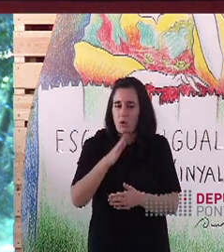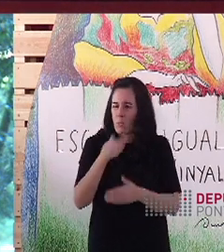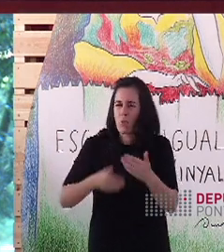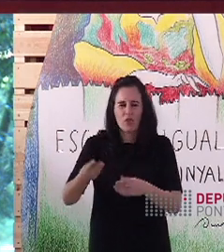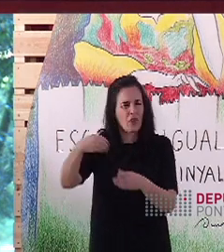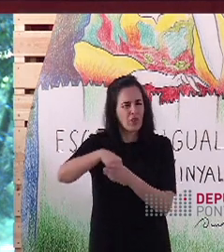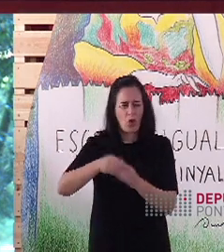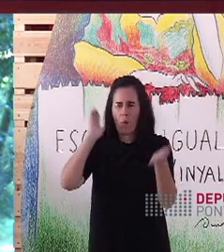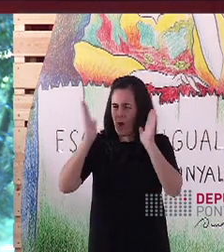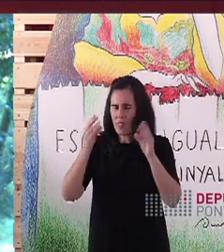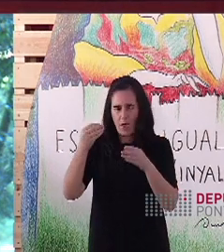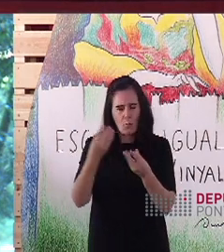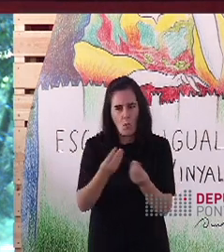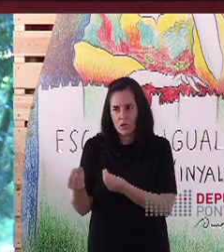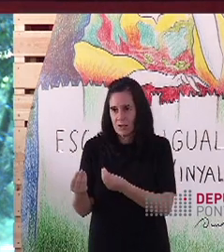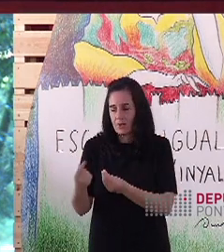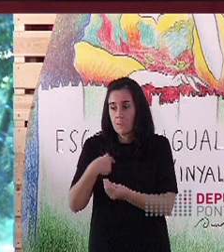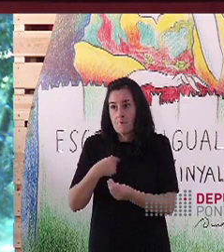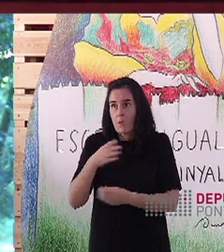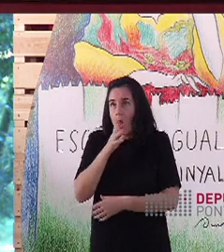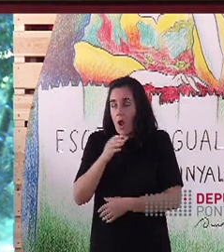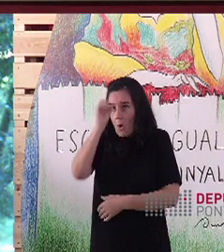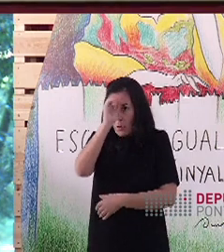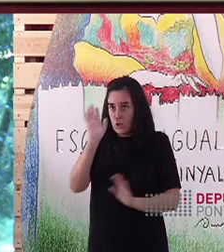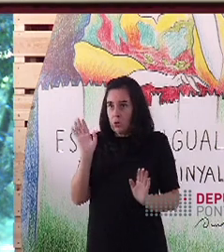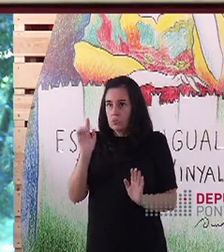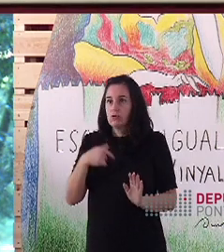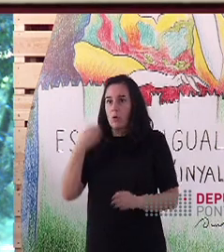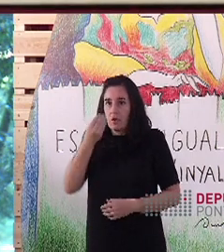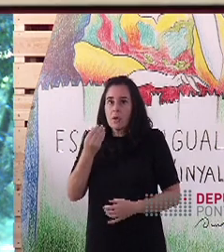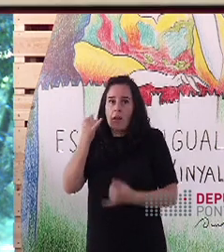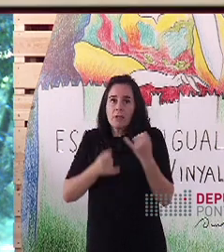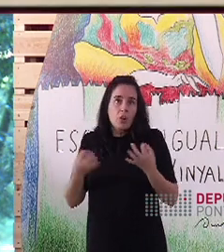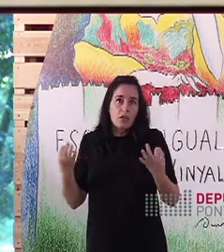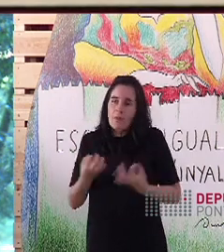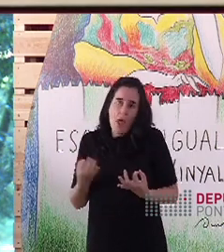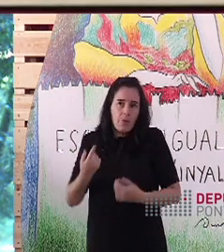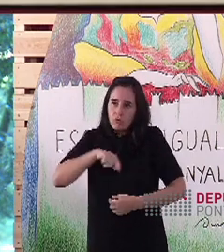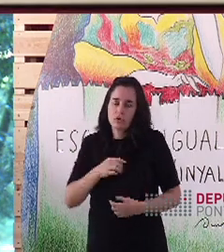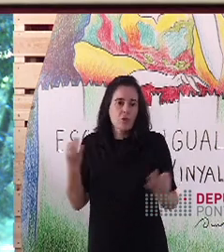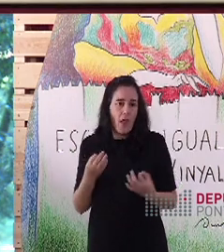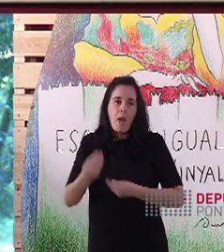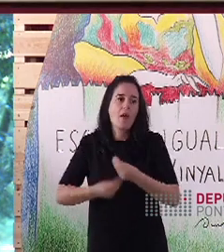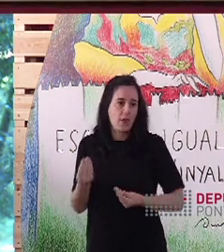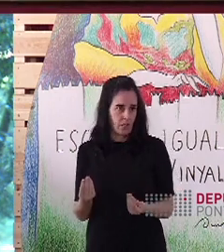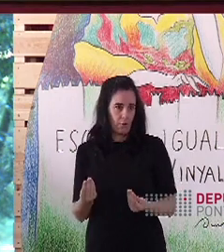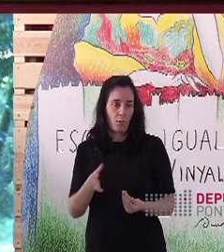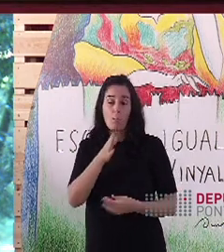violencia? Yo creo que hicimos lo que teníamos que hacer. Yo creo que una universidad no puede